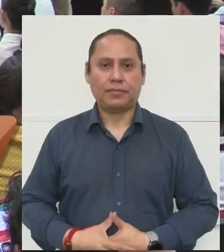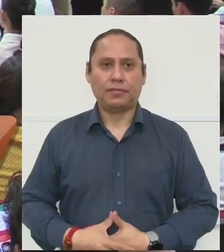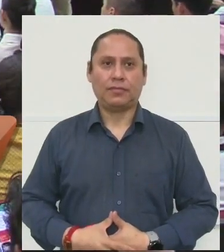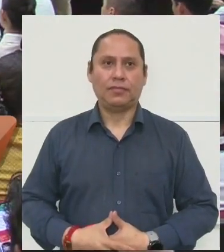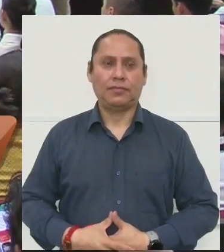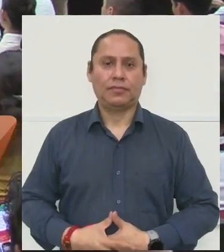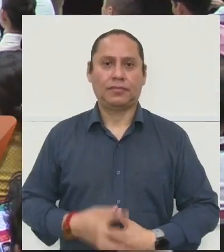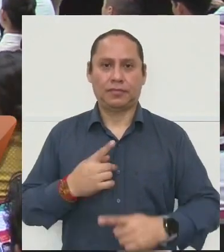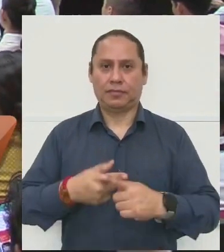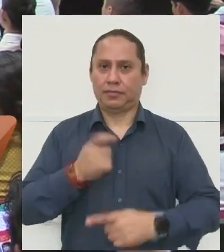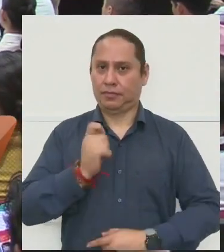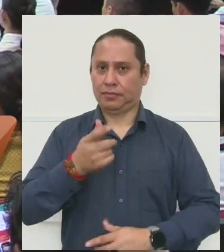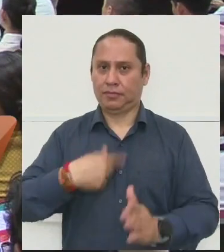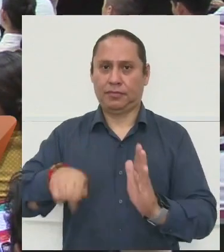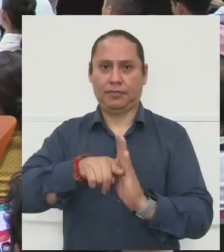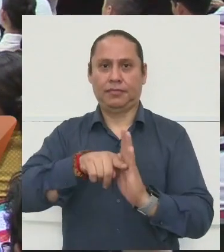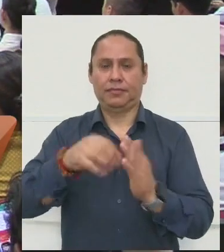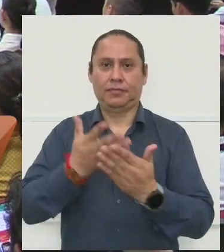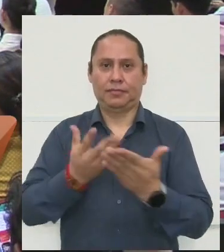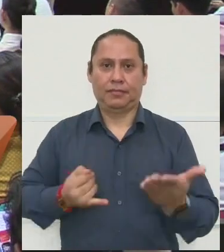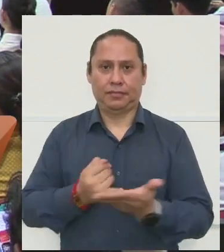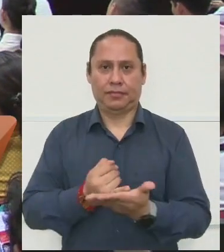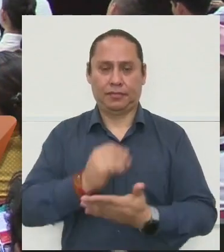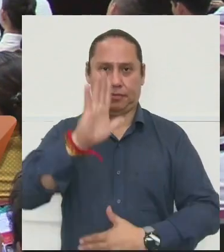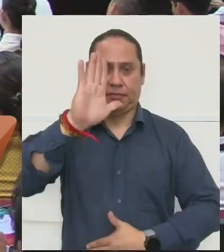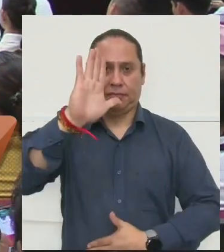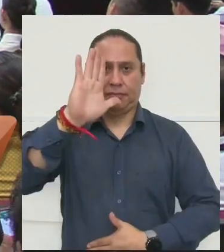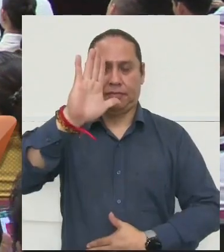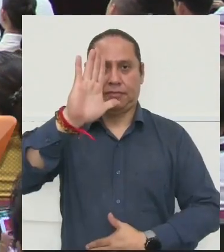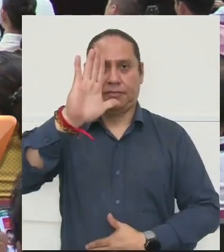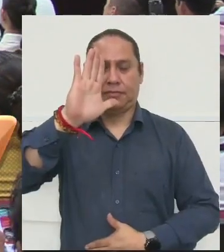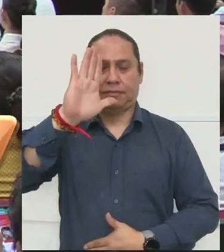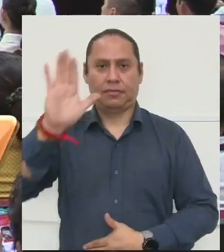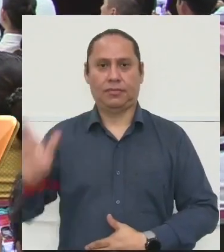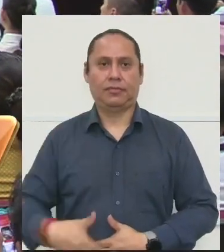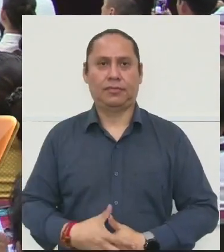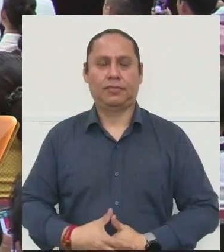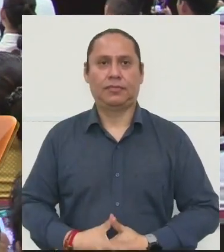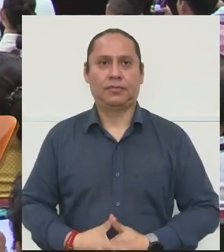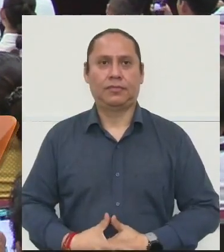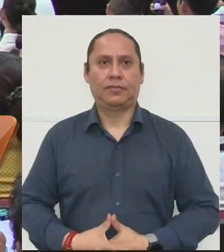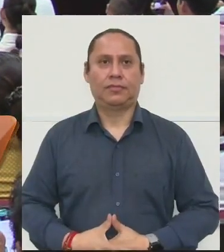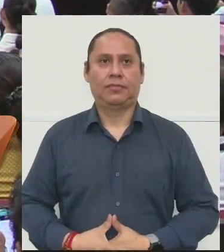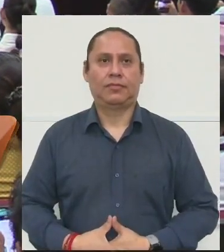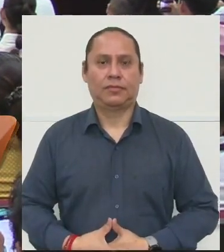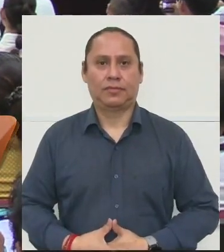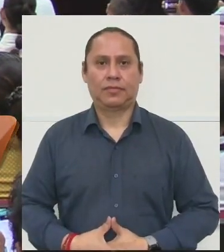mano los que estén por la negativa sírvanse manifestarlo levantando la